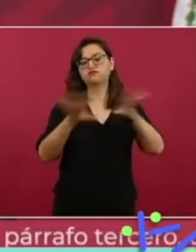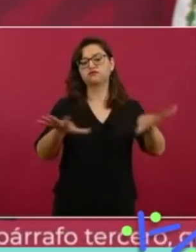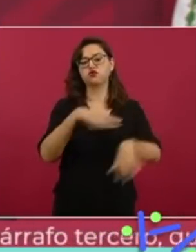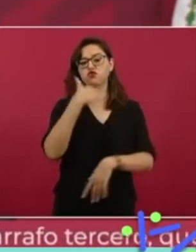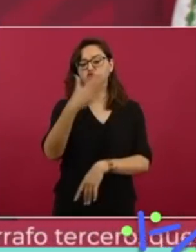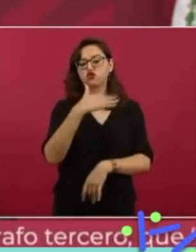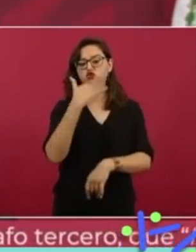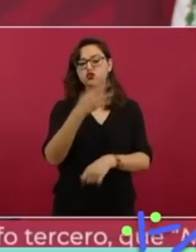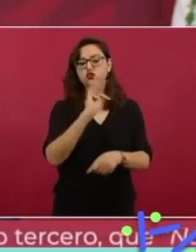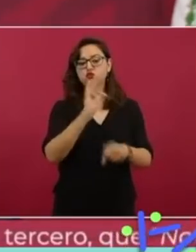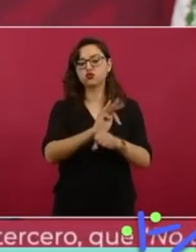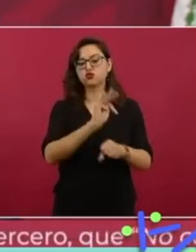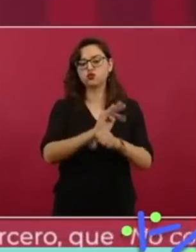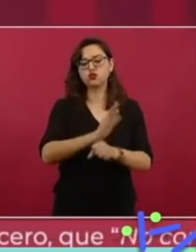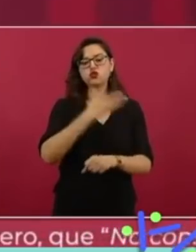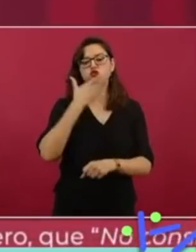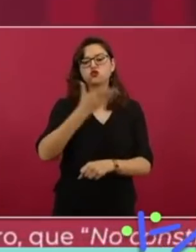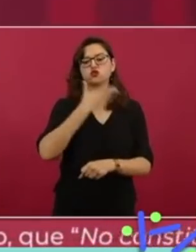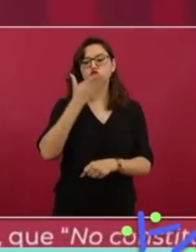hablando de que